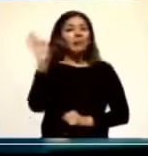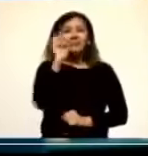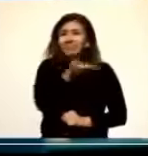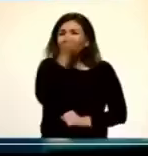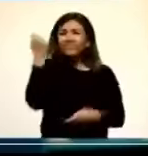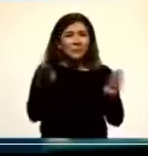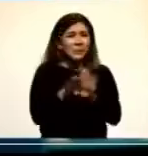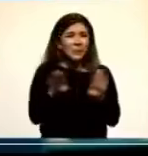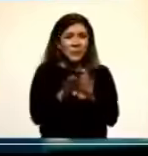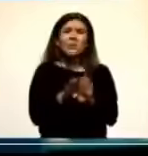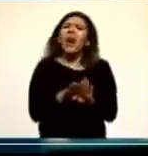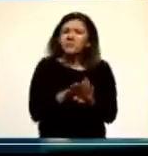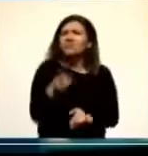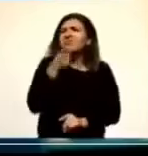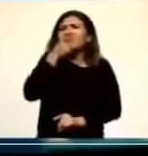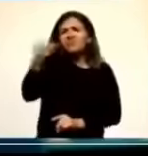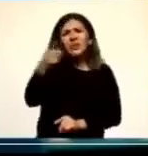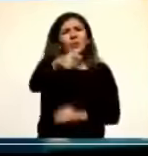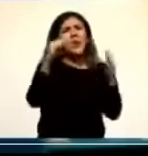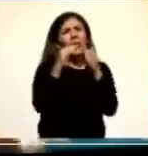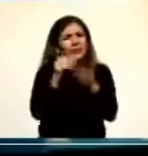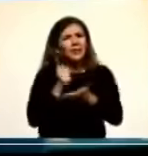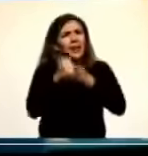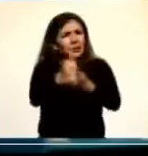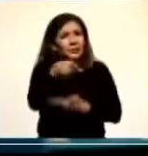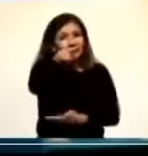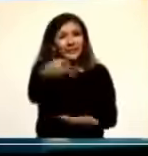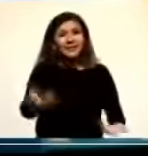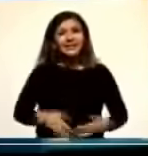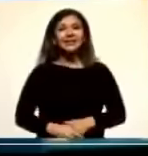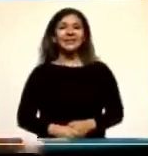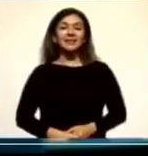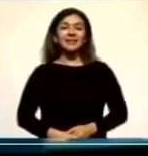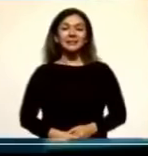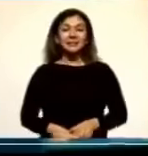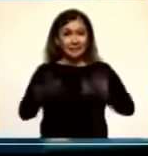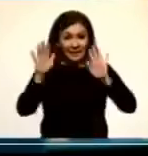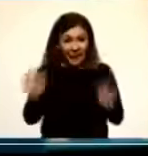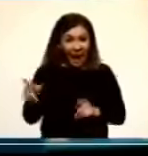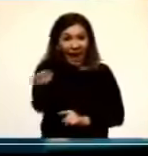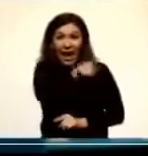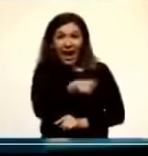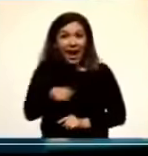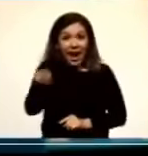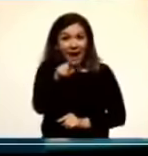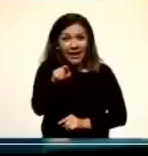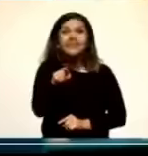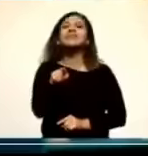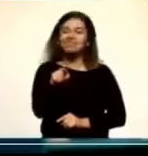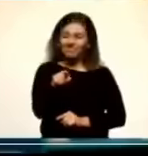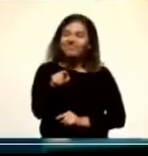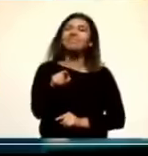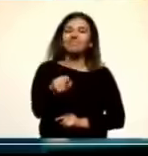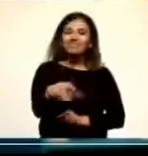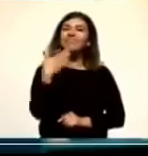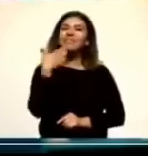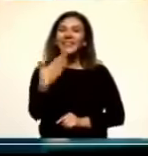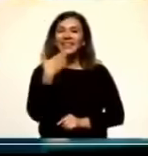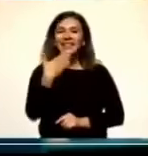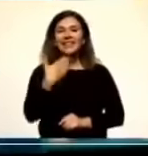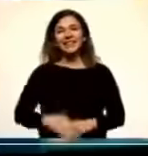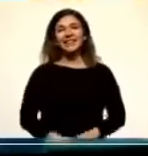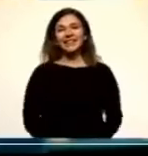sabes cómo hacerlo, pide ayuda en casa. ¿Lista? ¿Listo?